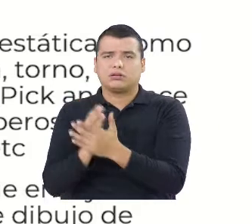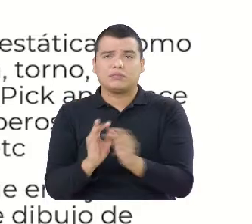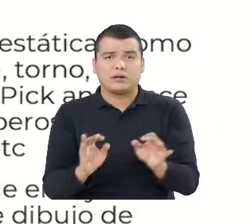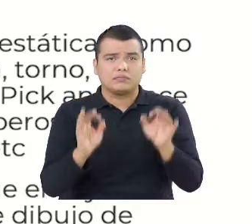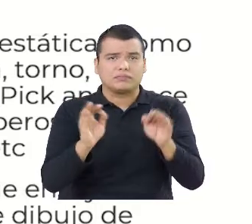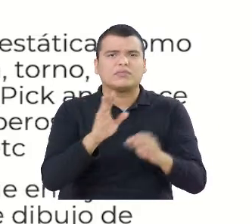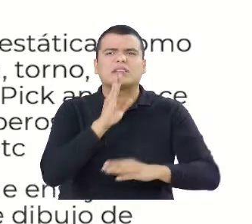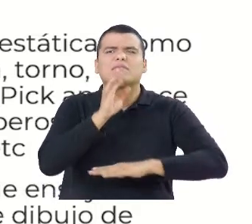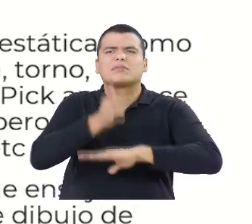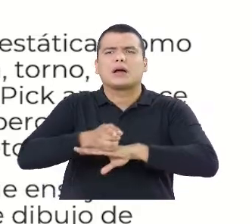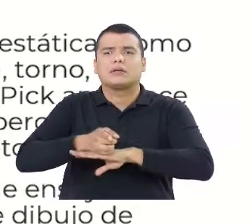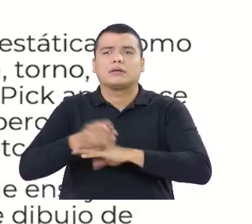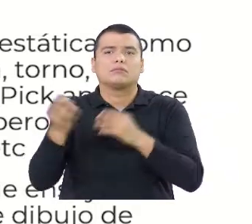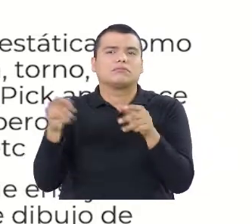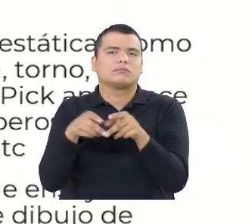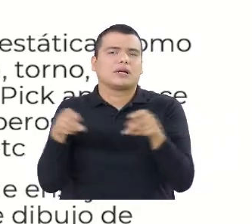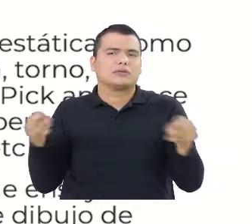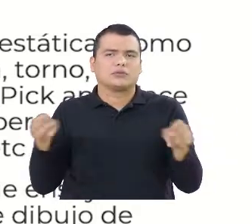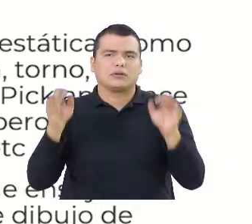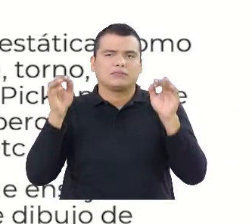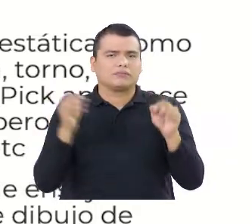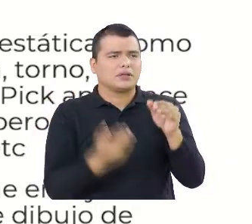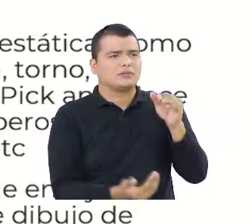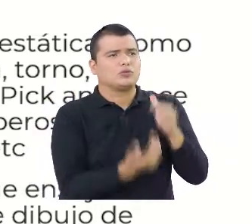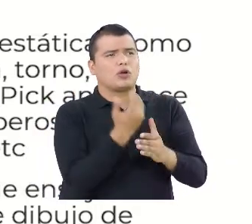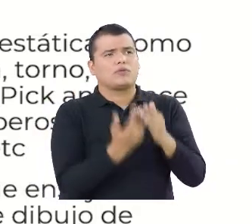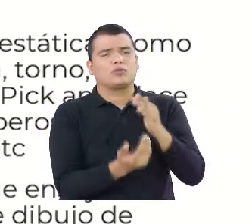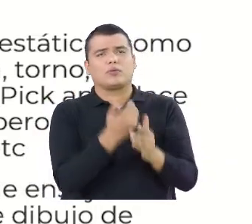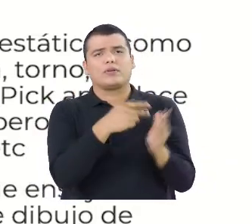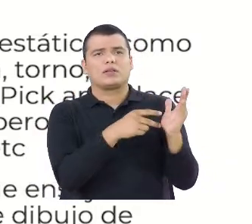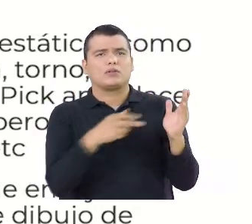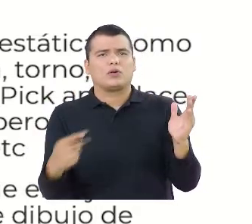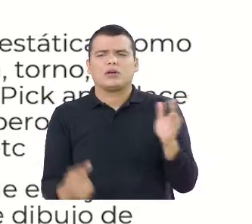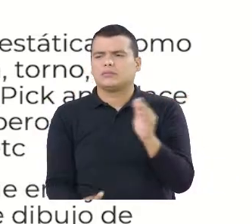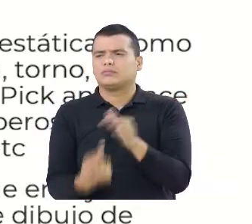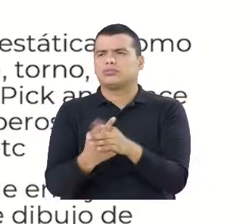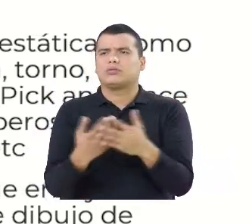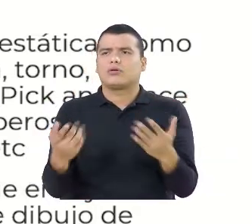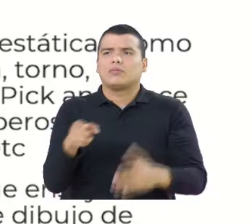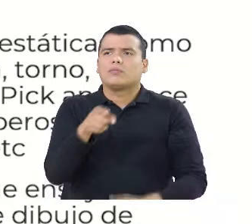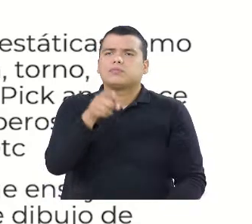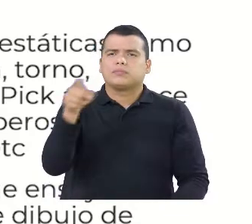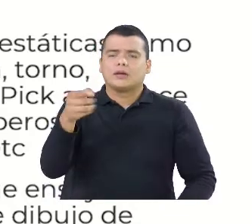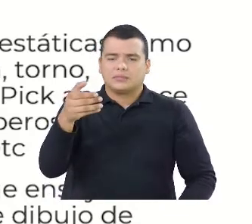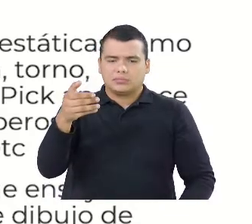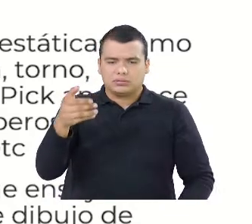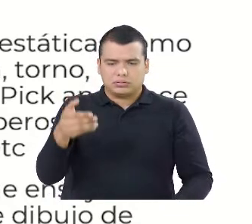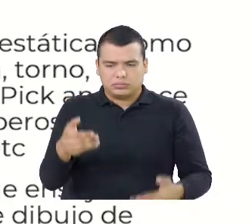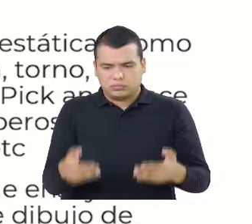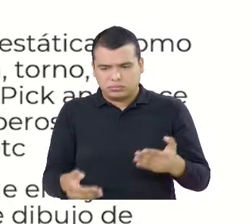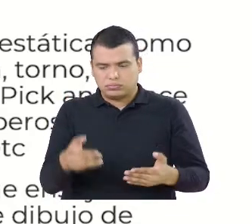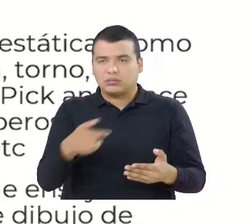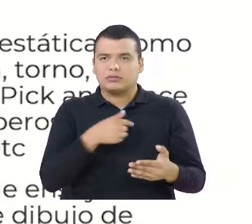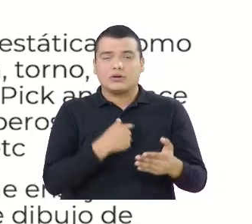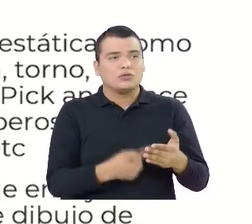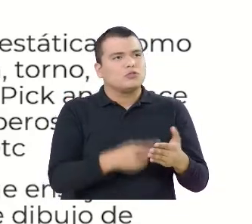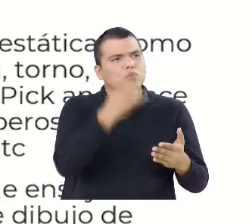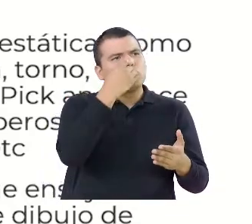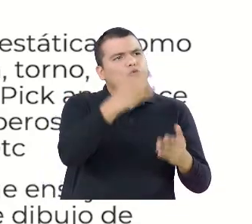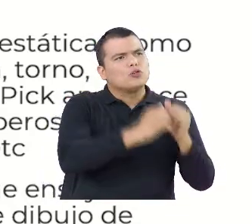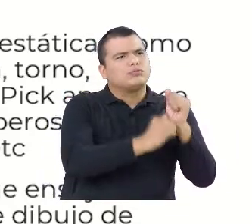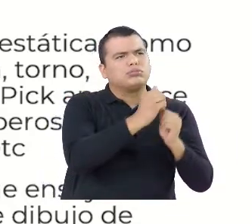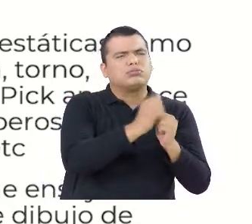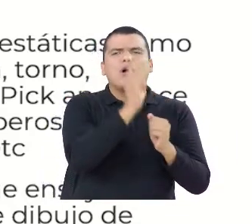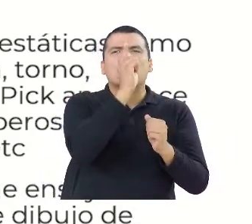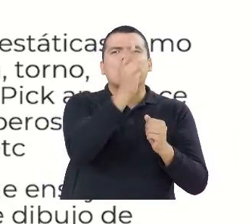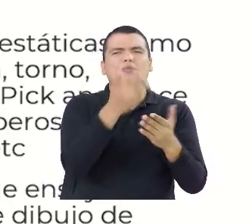sería posible sin los robots. Mi interés por las máquinas de dibujo surgió por una máquina que se llama Polar Graph, que eso